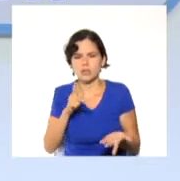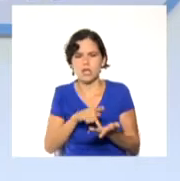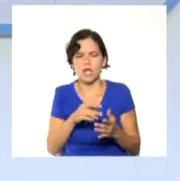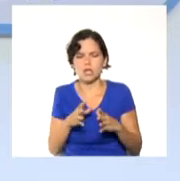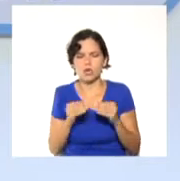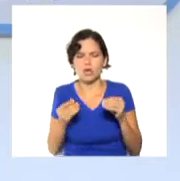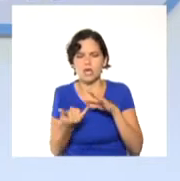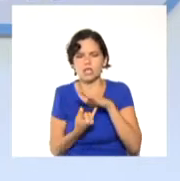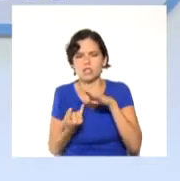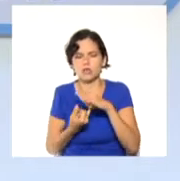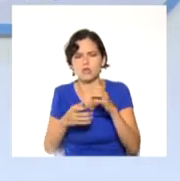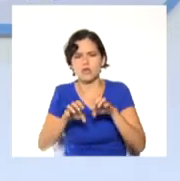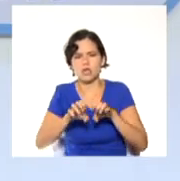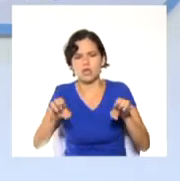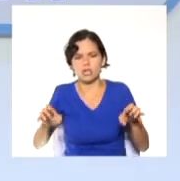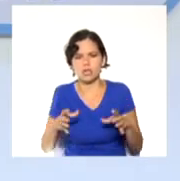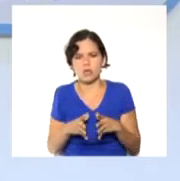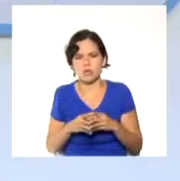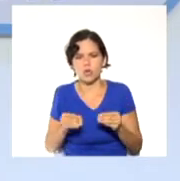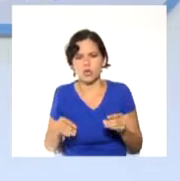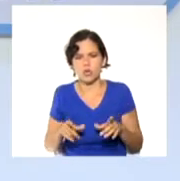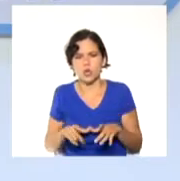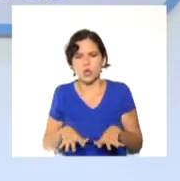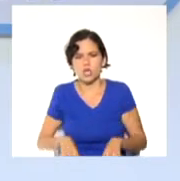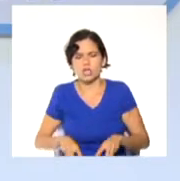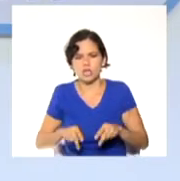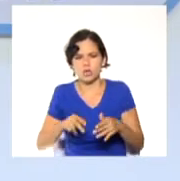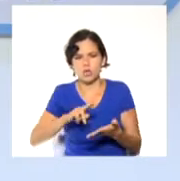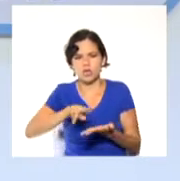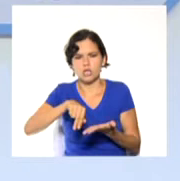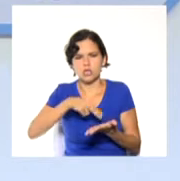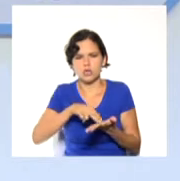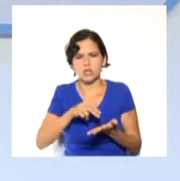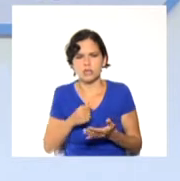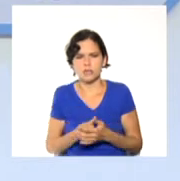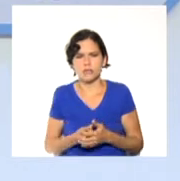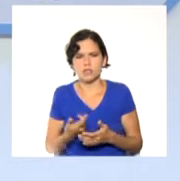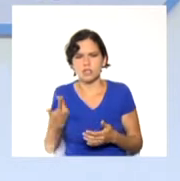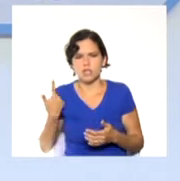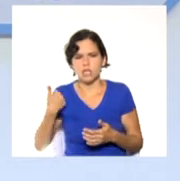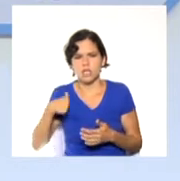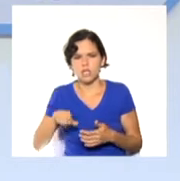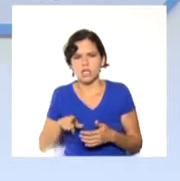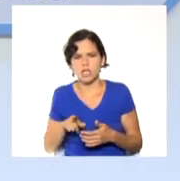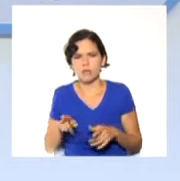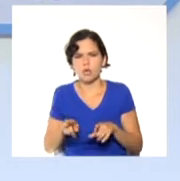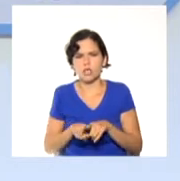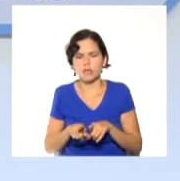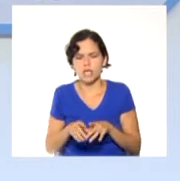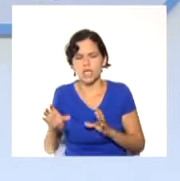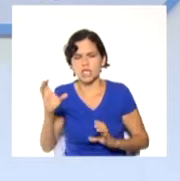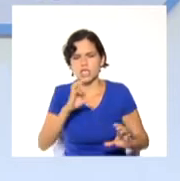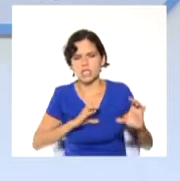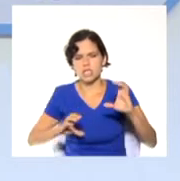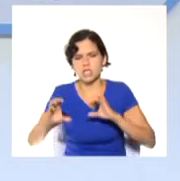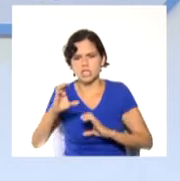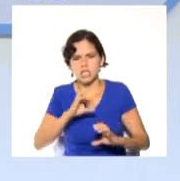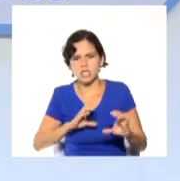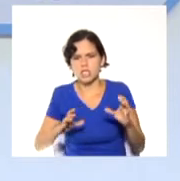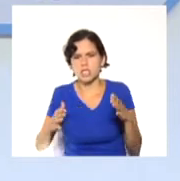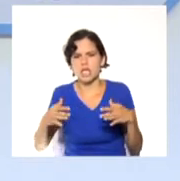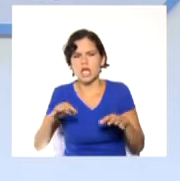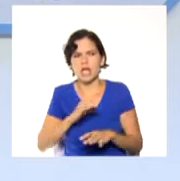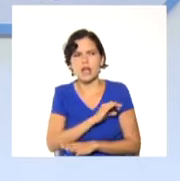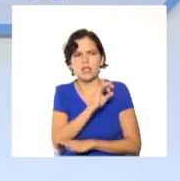institución educativa de todo el territorio nacional. Y tenemos el tomo de Ciencias Naturales